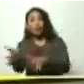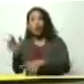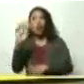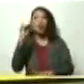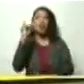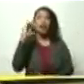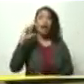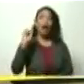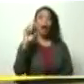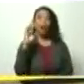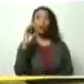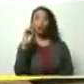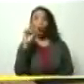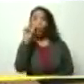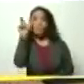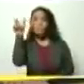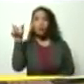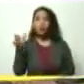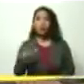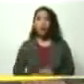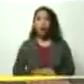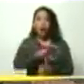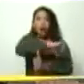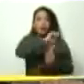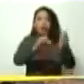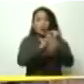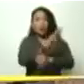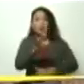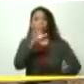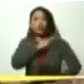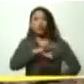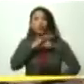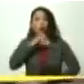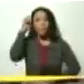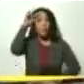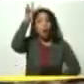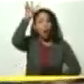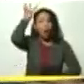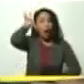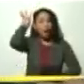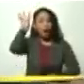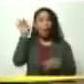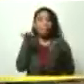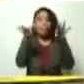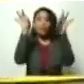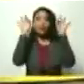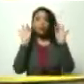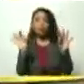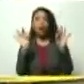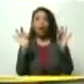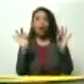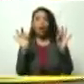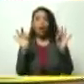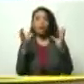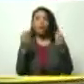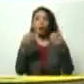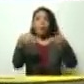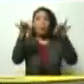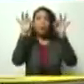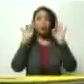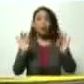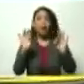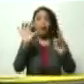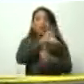Menéndez el vicepresidente de lo social Mervyn Maldonado y especialmente especialísimamente